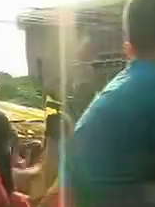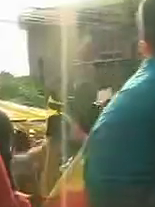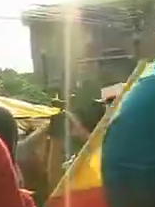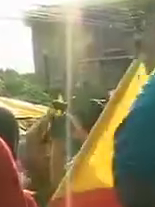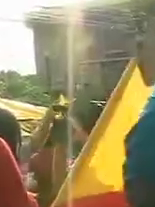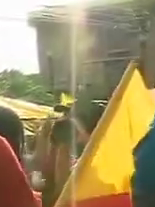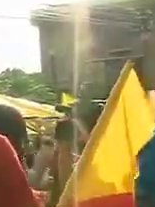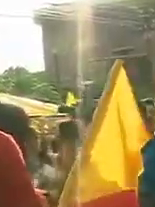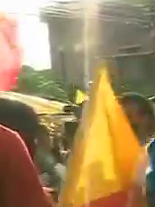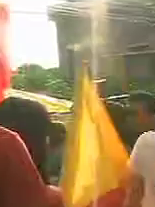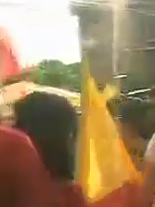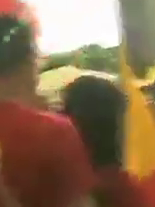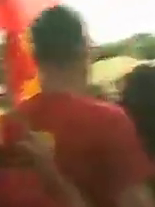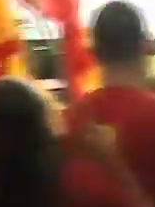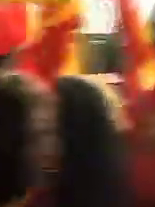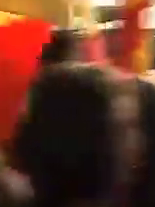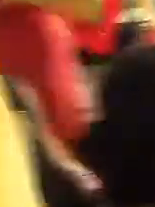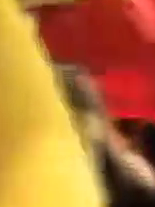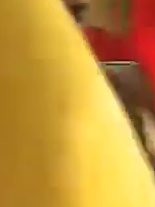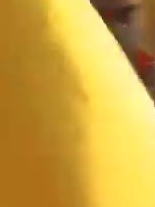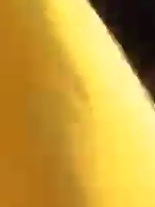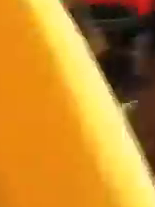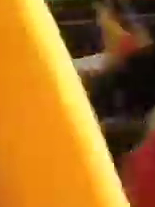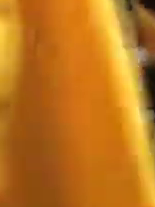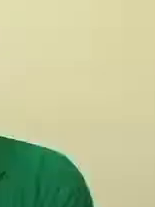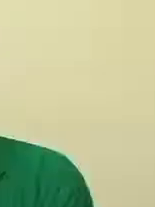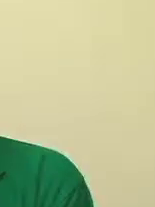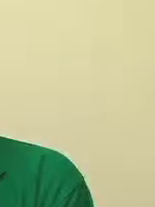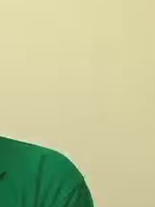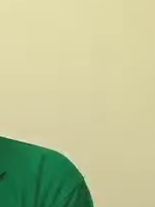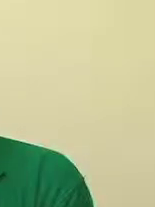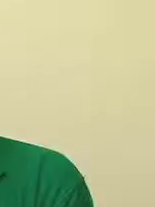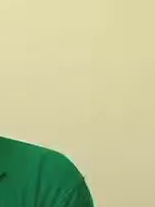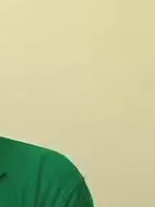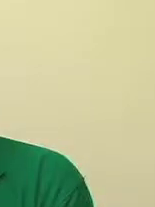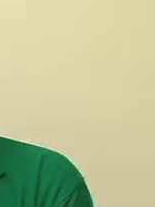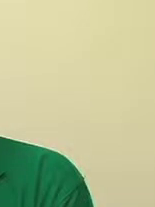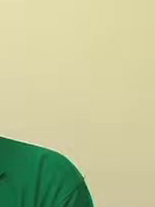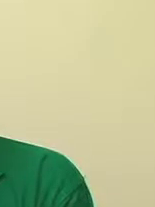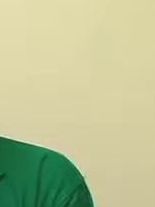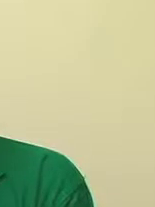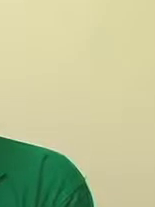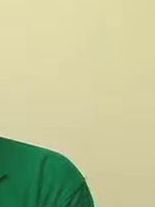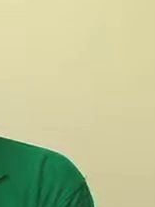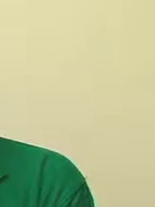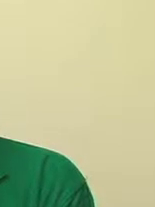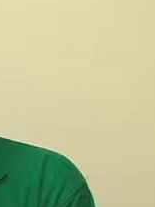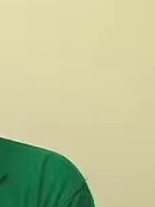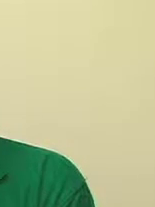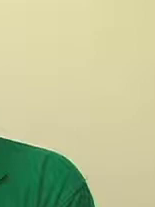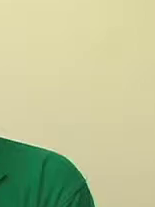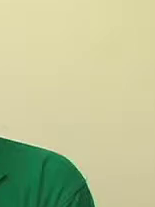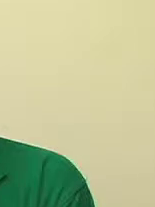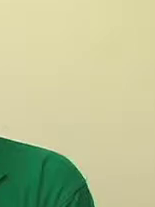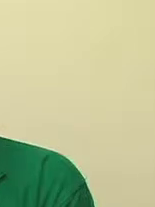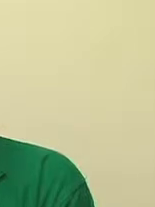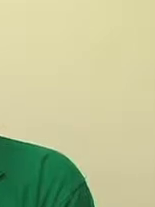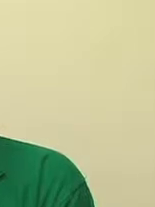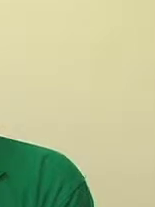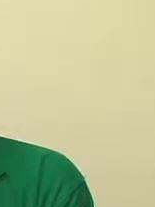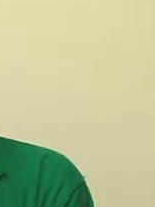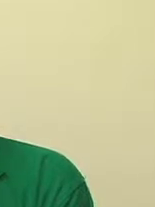qué le pediría al próximo presidente. Que quien esté gobernando nuestro país deje de